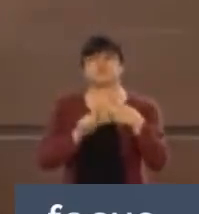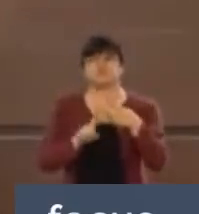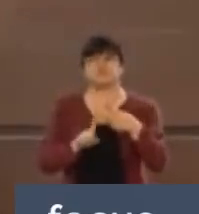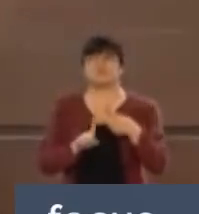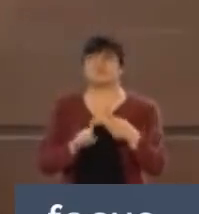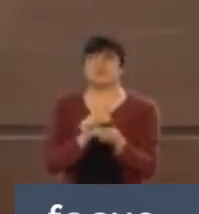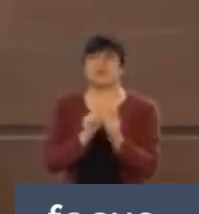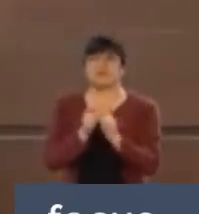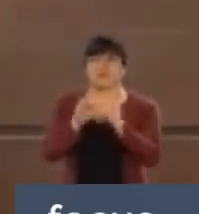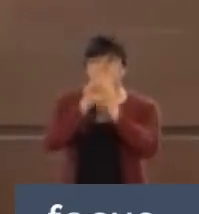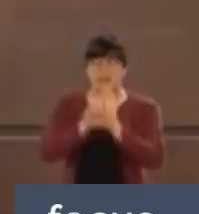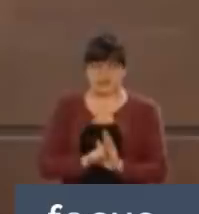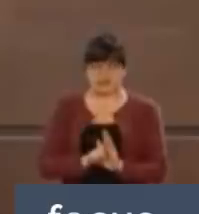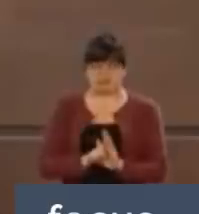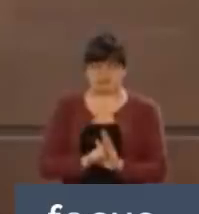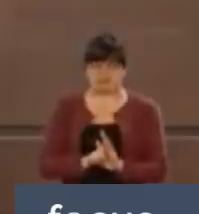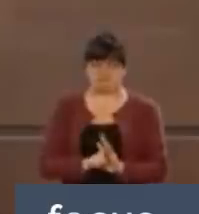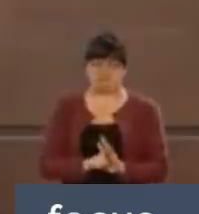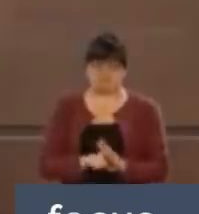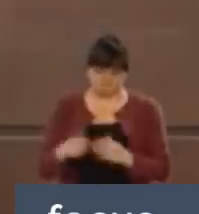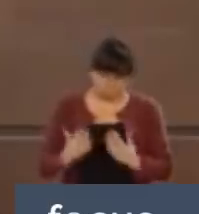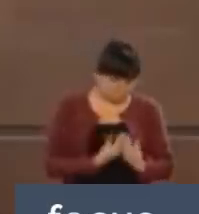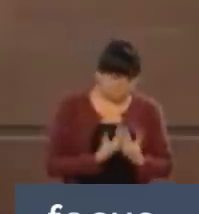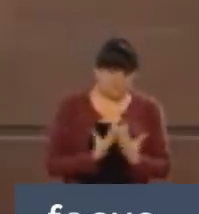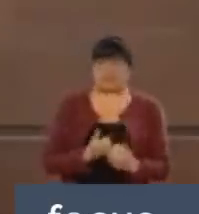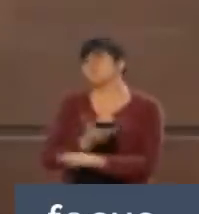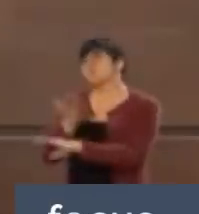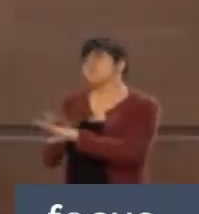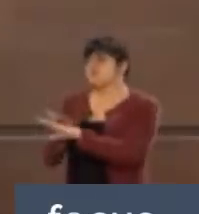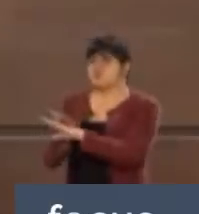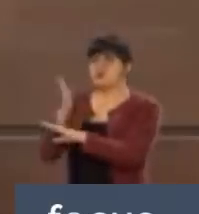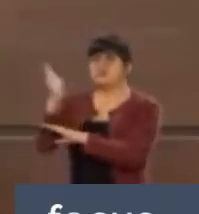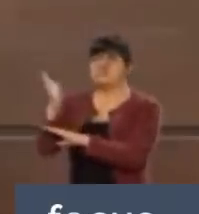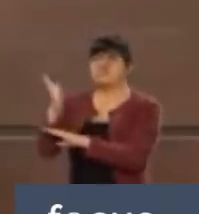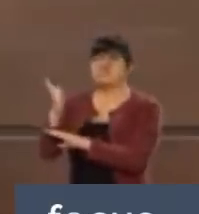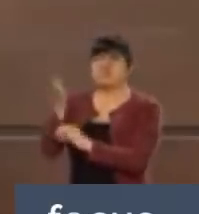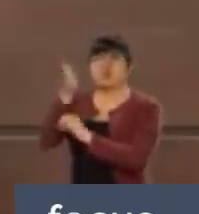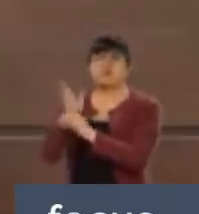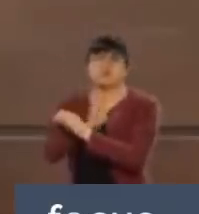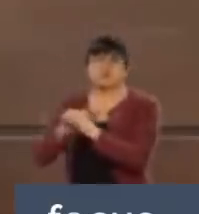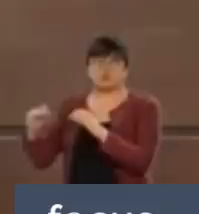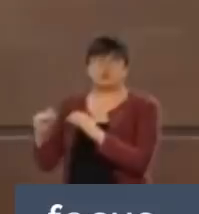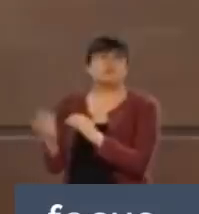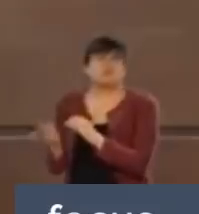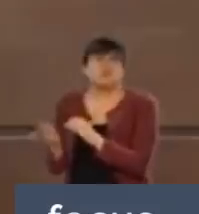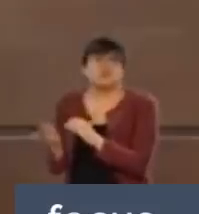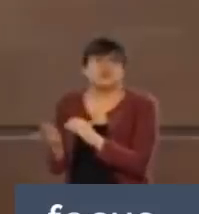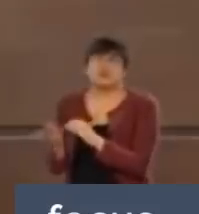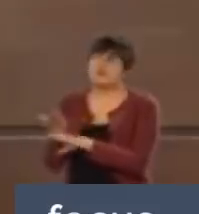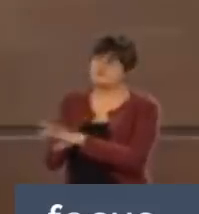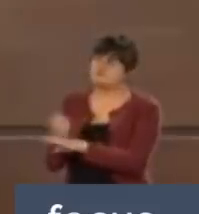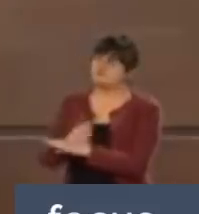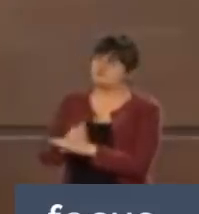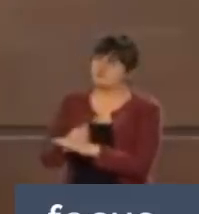la República, y lo que quisiéramos proponerle justamente a la Procuraduría, a la Defensoría, es que nos propongamos